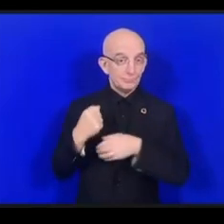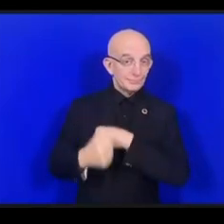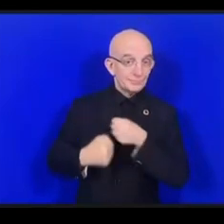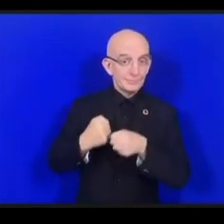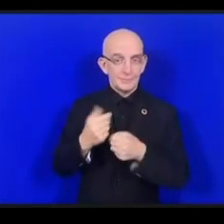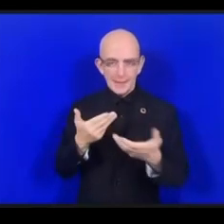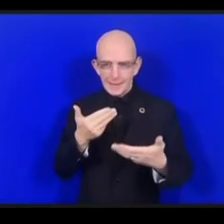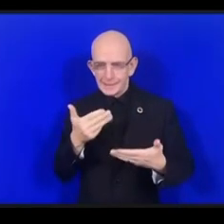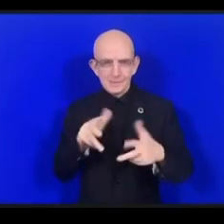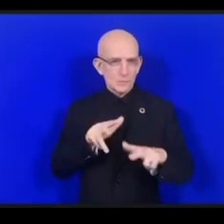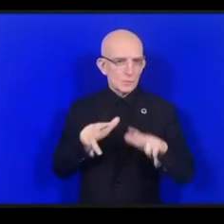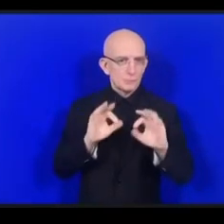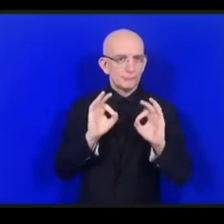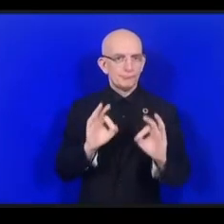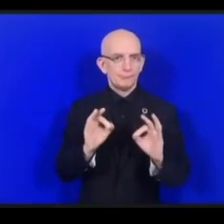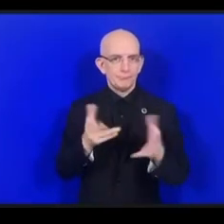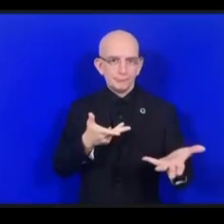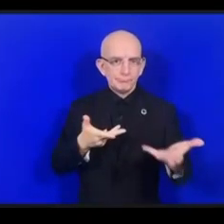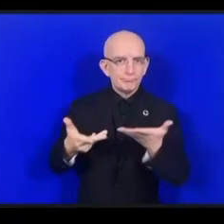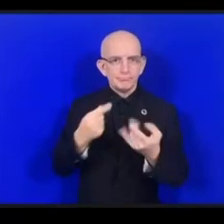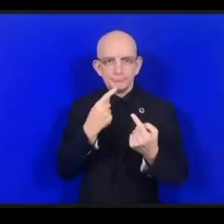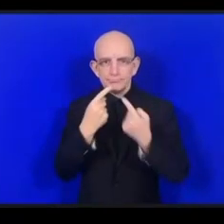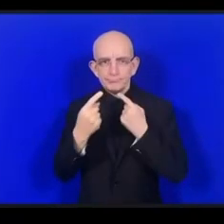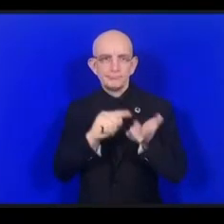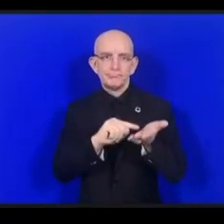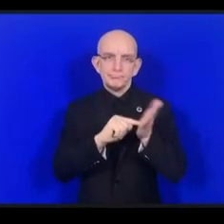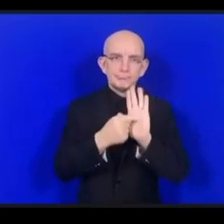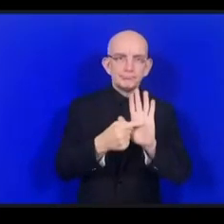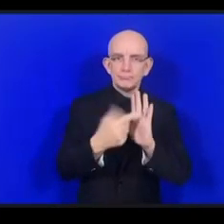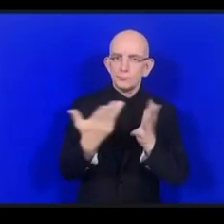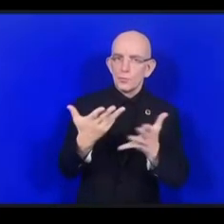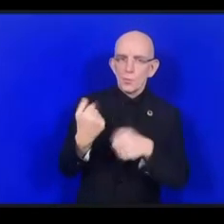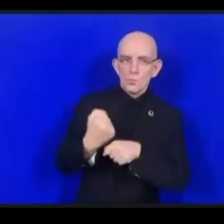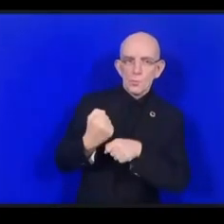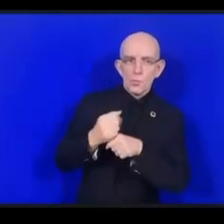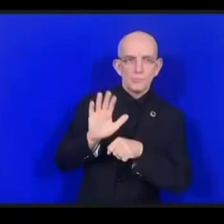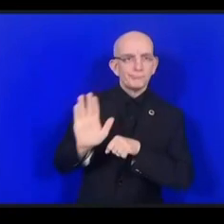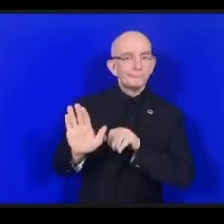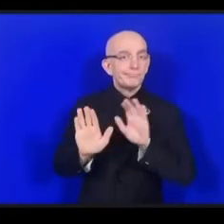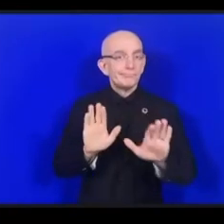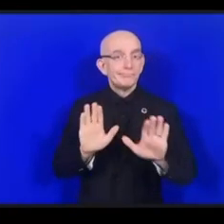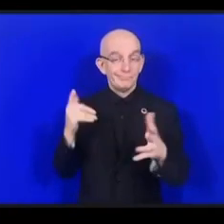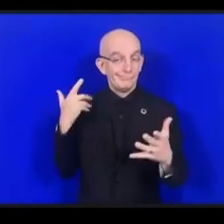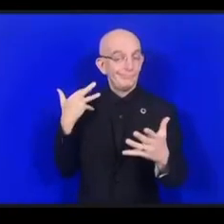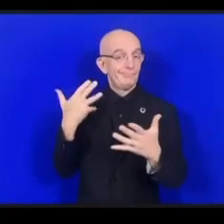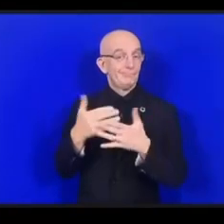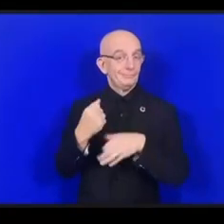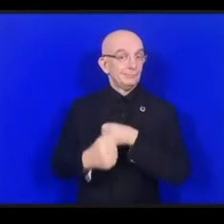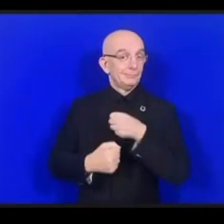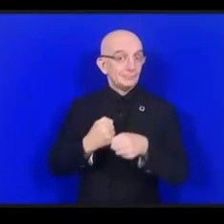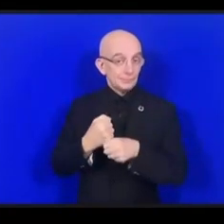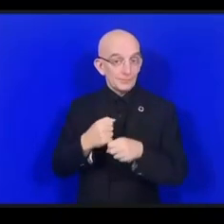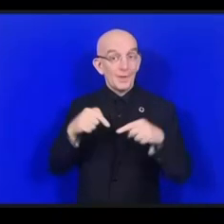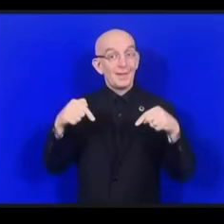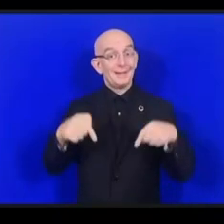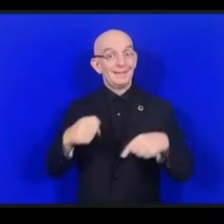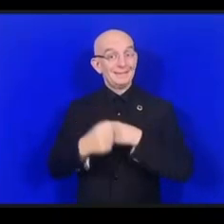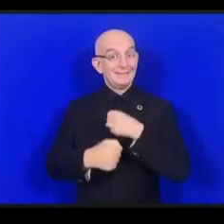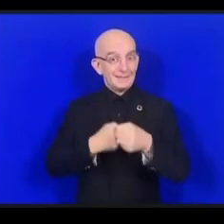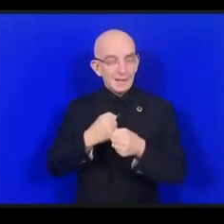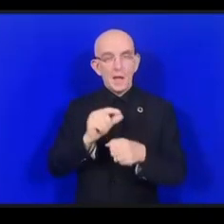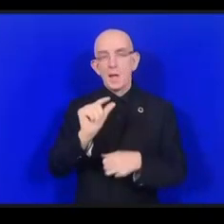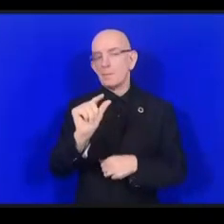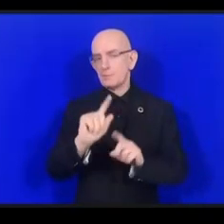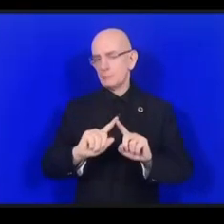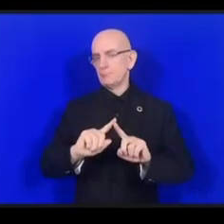año este año lo planteamos de forma algo diferente y mi colega Uta explicará el concepto de esta sesión el